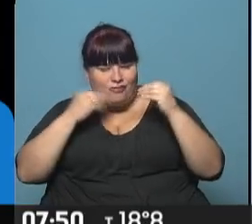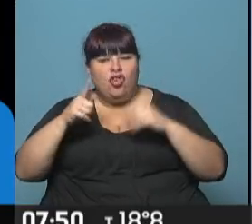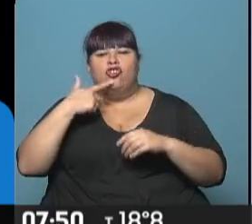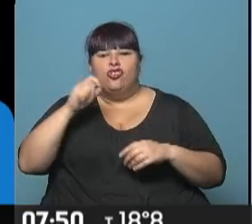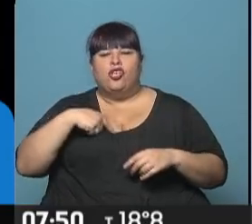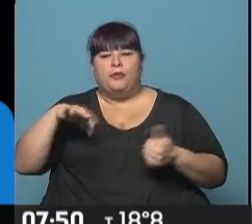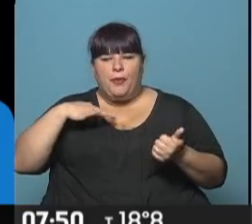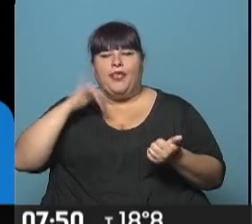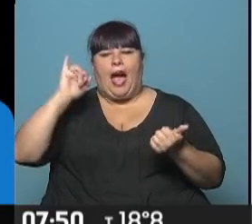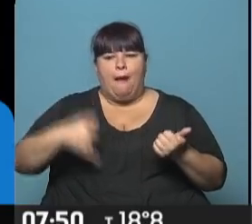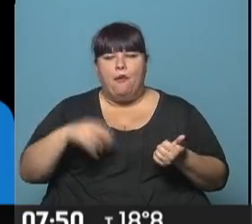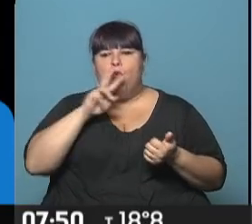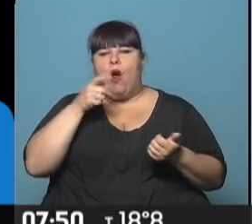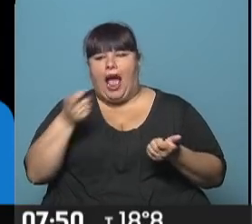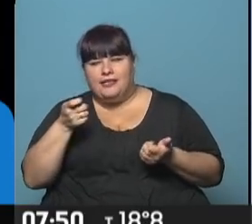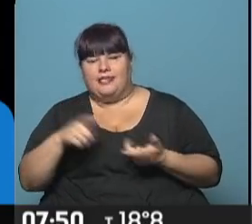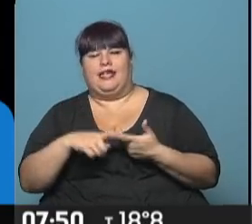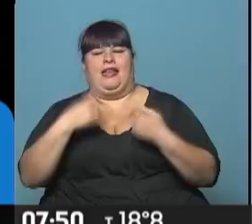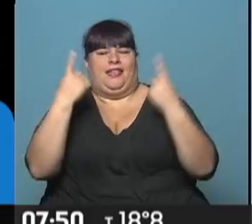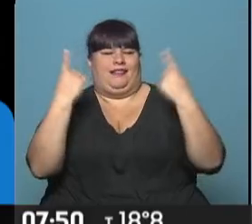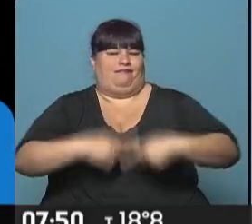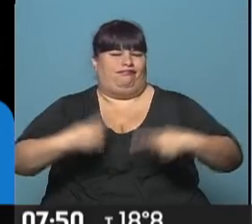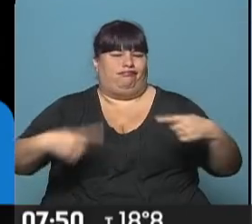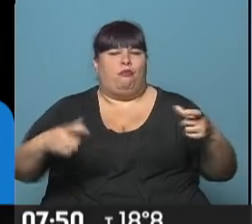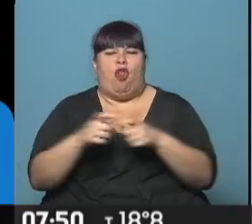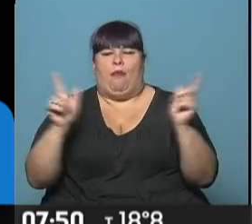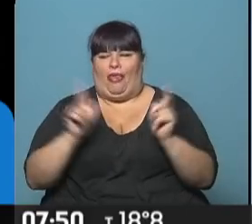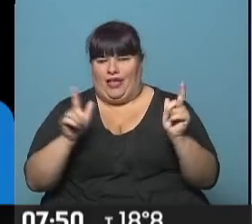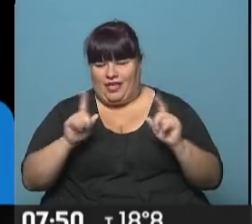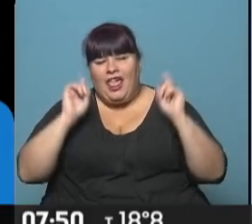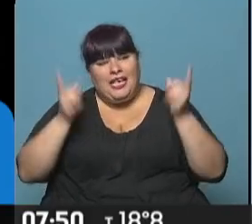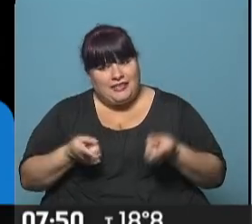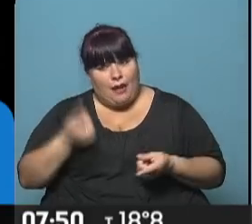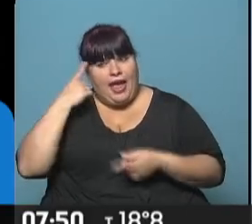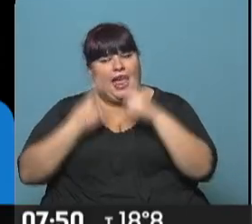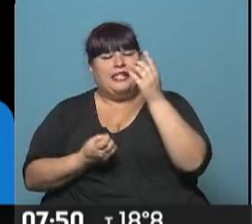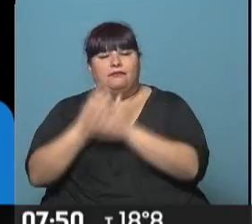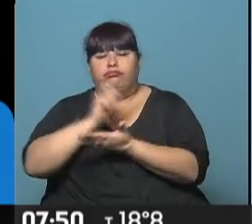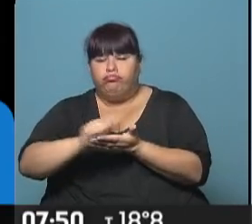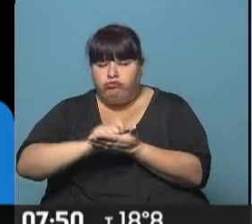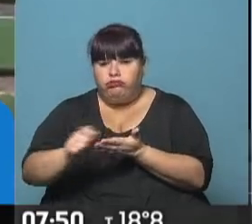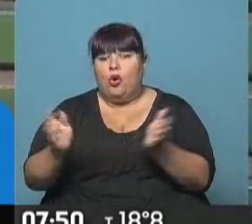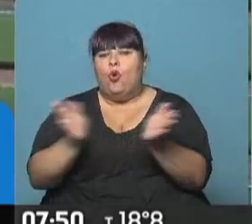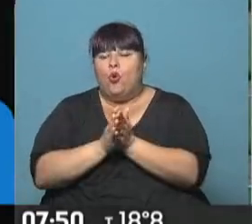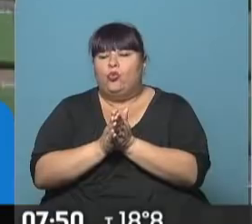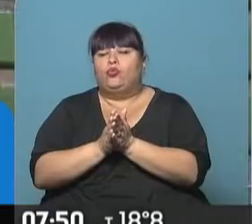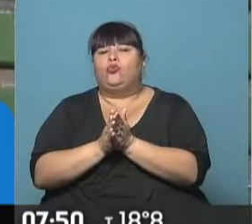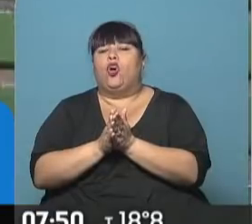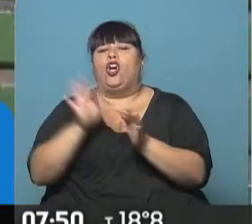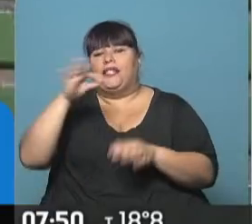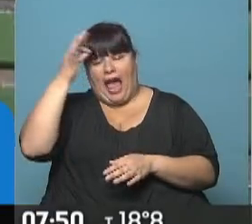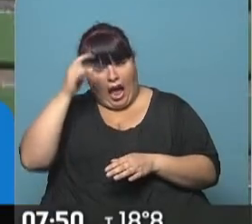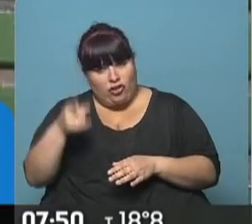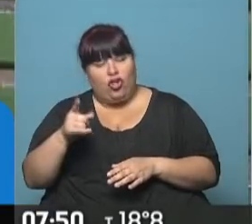mi vida campeones mujeres asesinas de muchísimos programas de televisión también fue autor y copa y poco protagonista en el